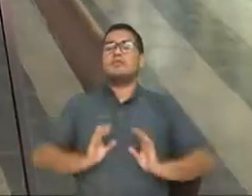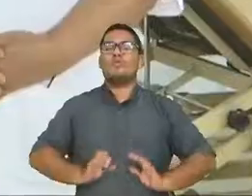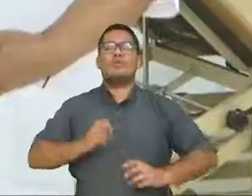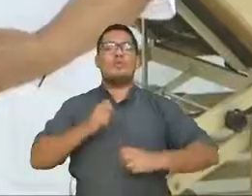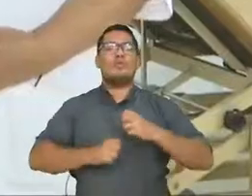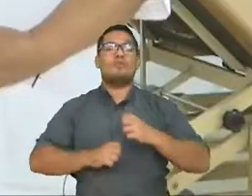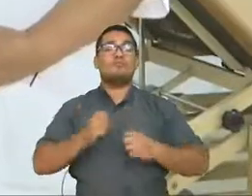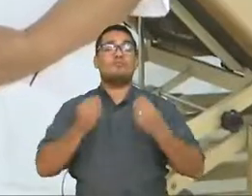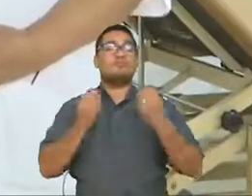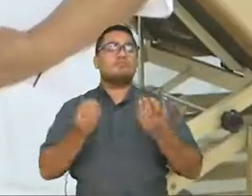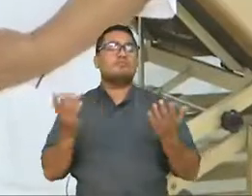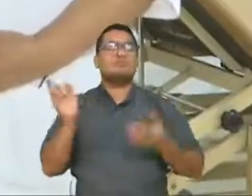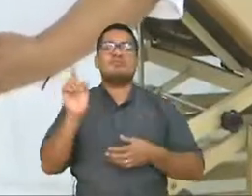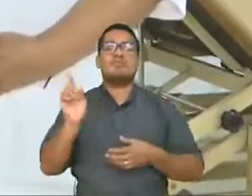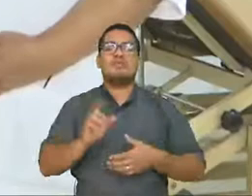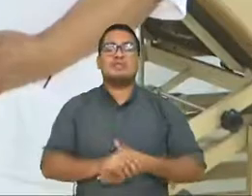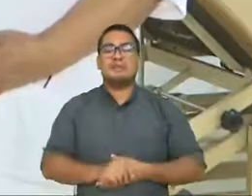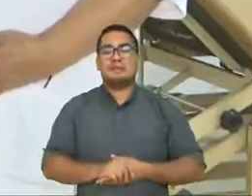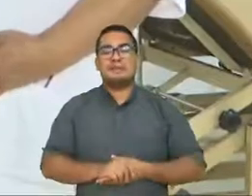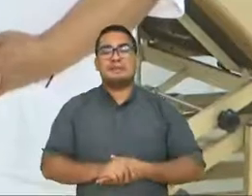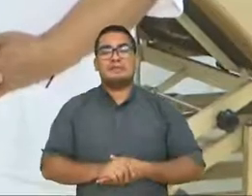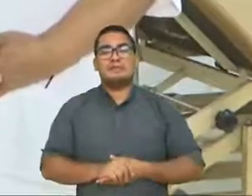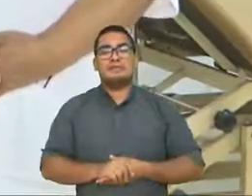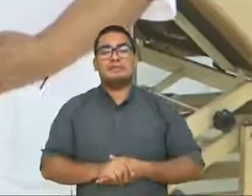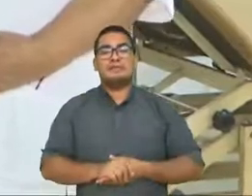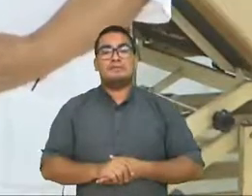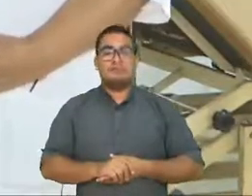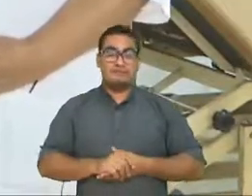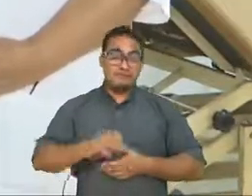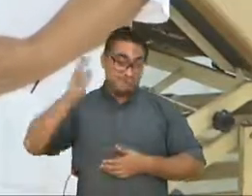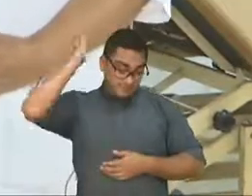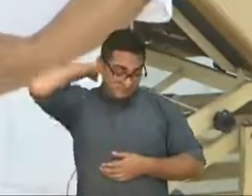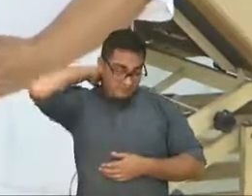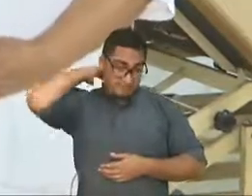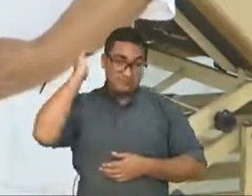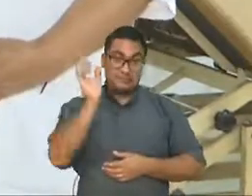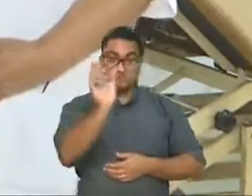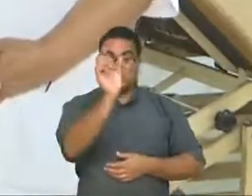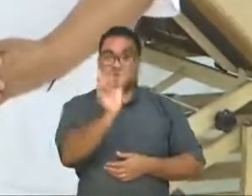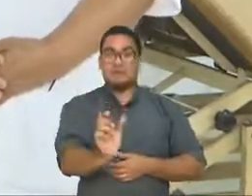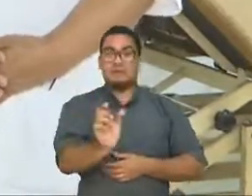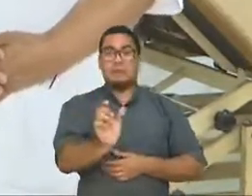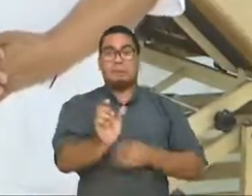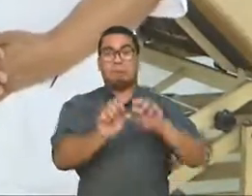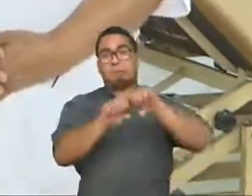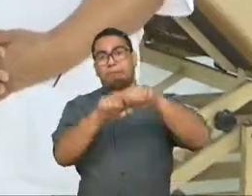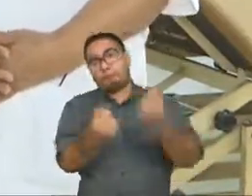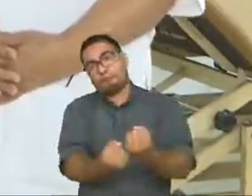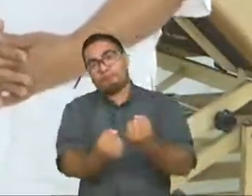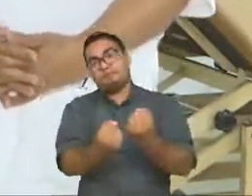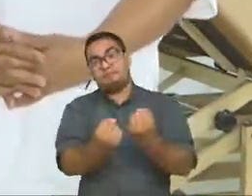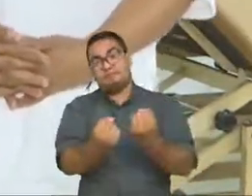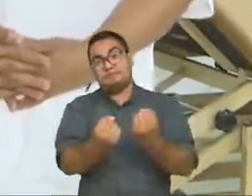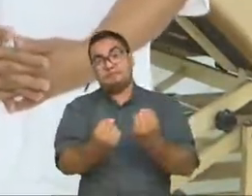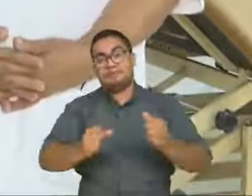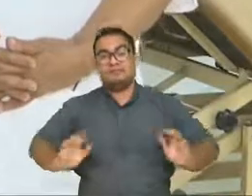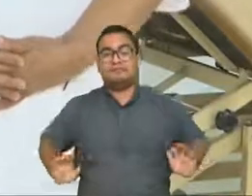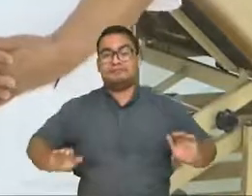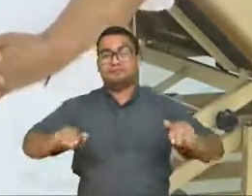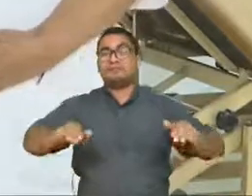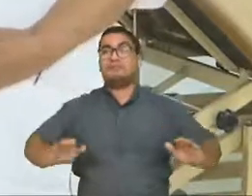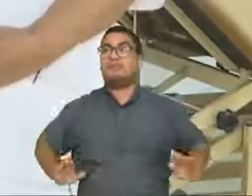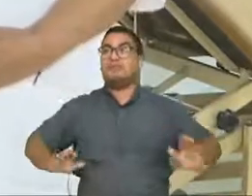lesiones? Bueno, tenemos lesionados medulares, pacientes que quedan parapléjicos, pacientes que quedan